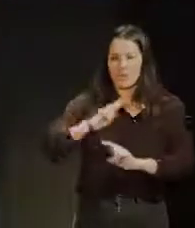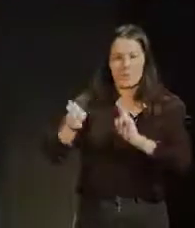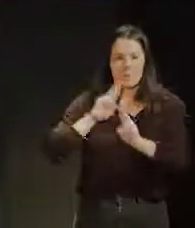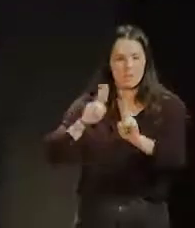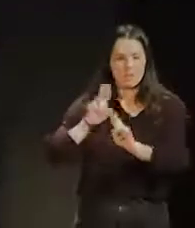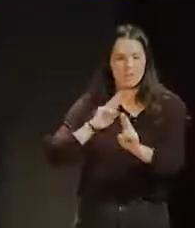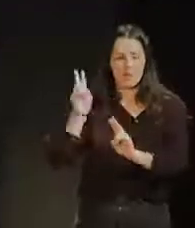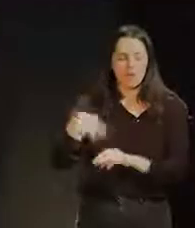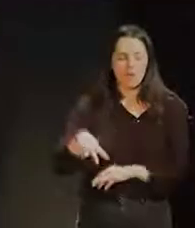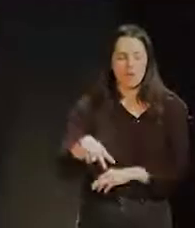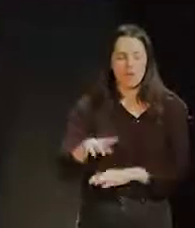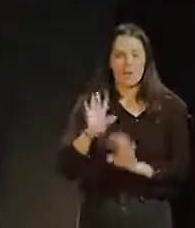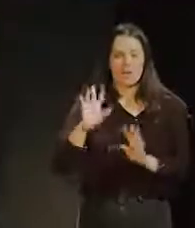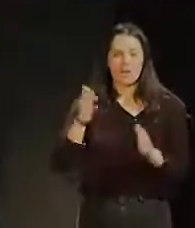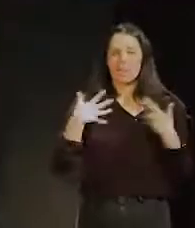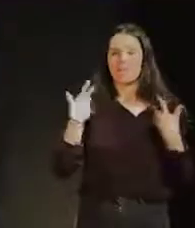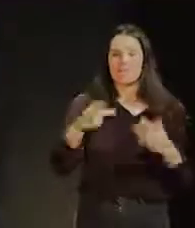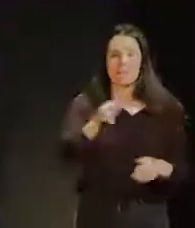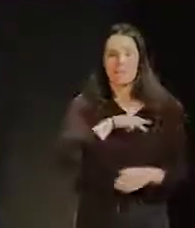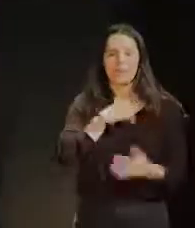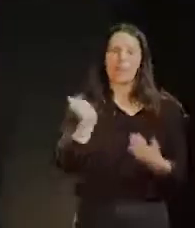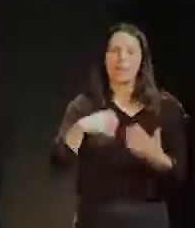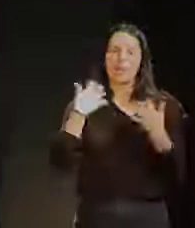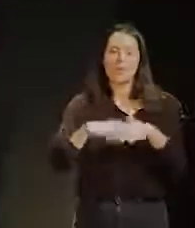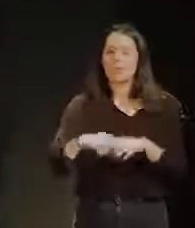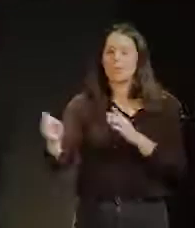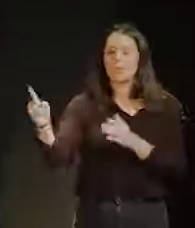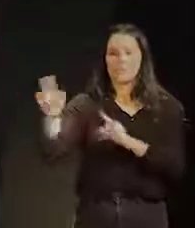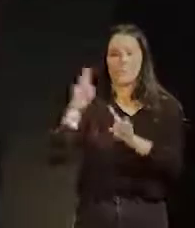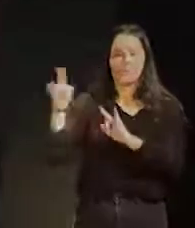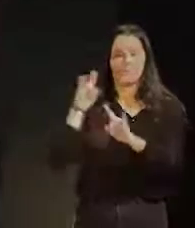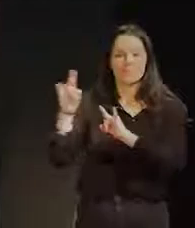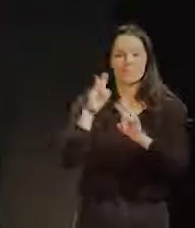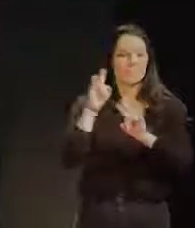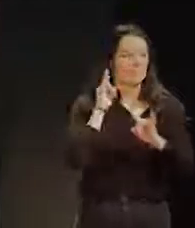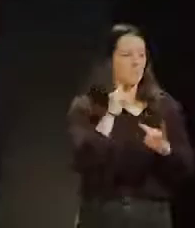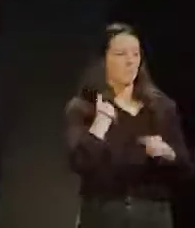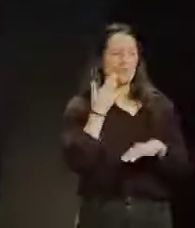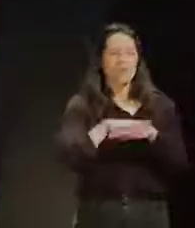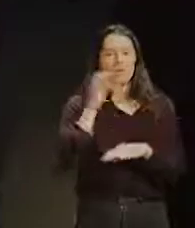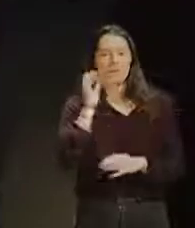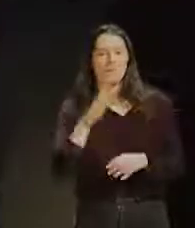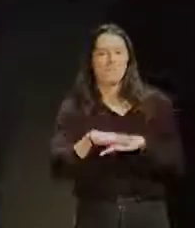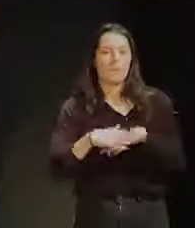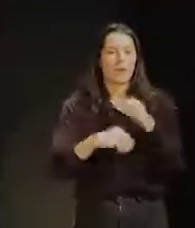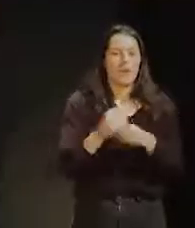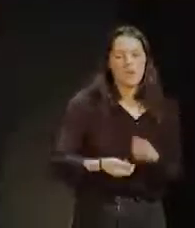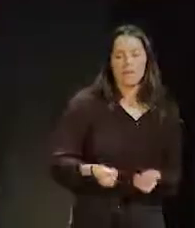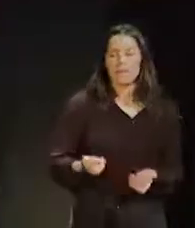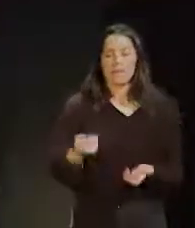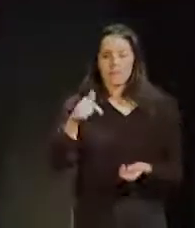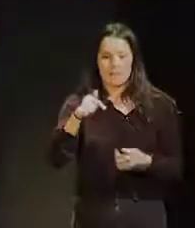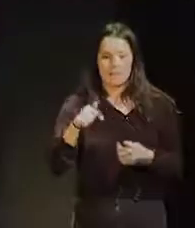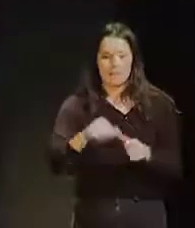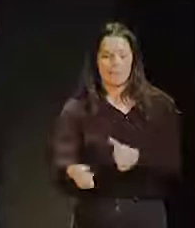Chiara Bersani, queremos propio ponerte dinero para la nueva obra, oye. E io non tenevo una nuova opera in questo momento perché avevo